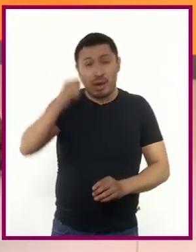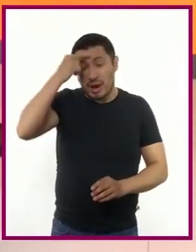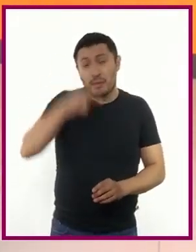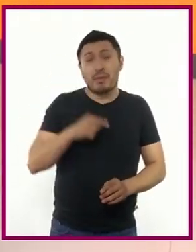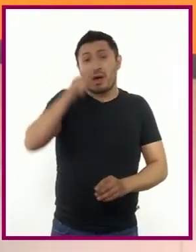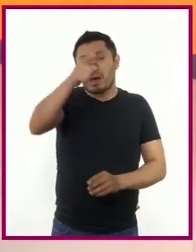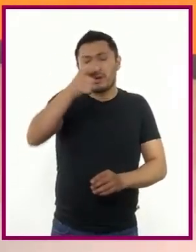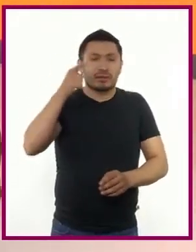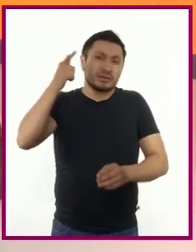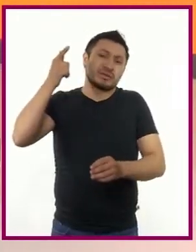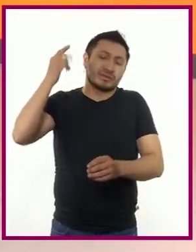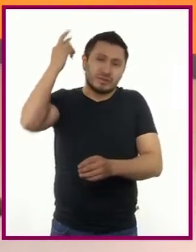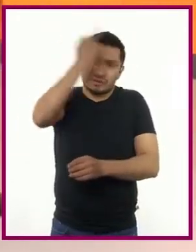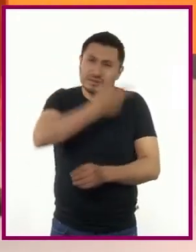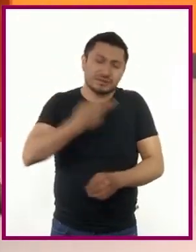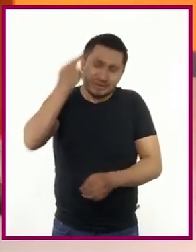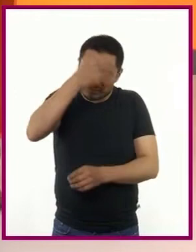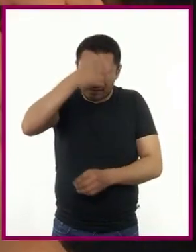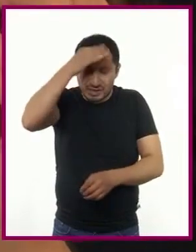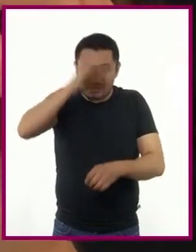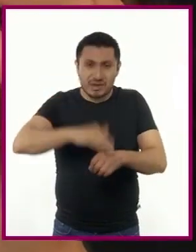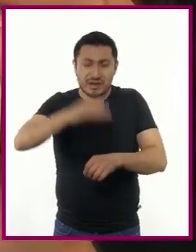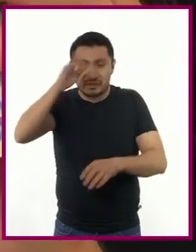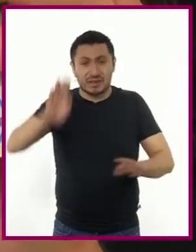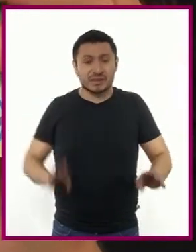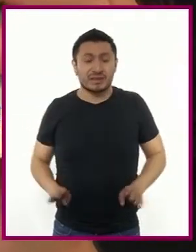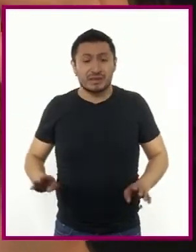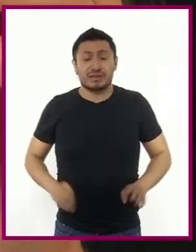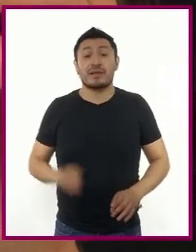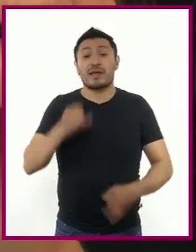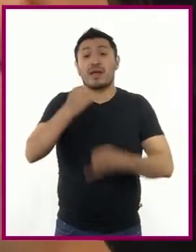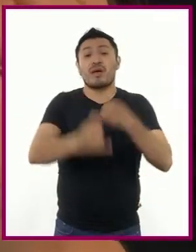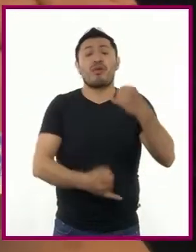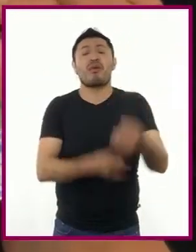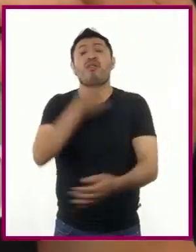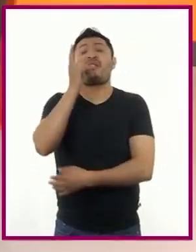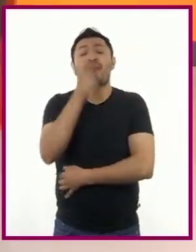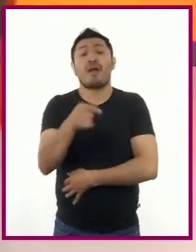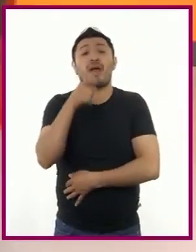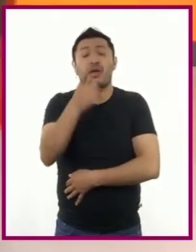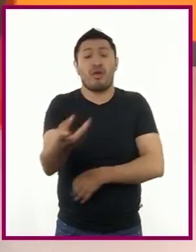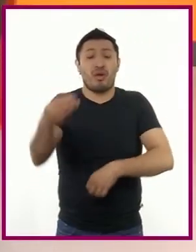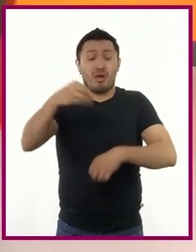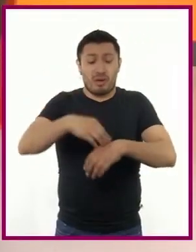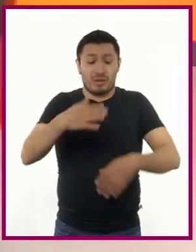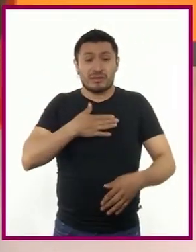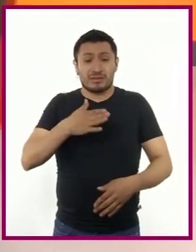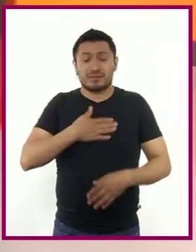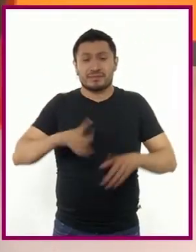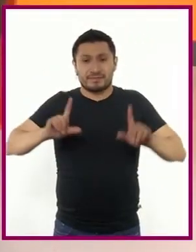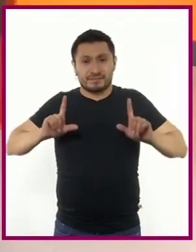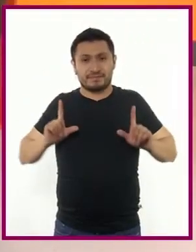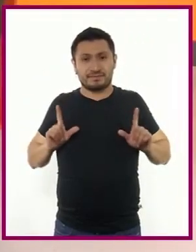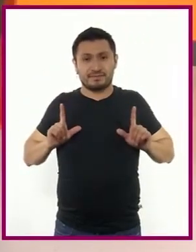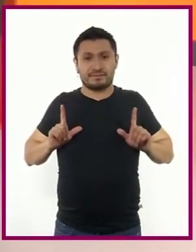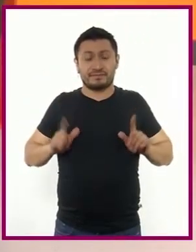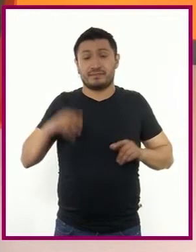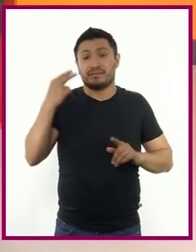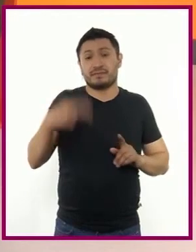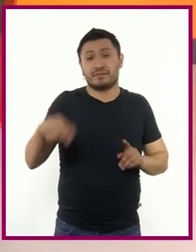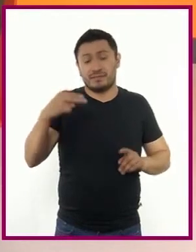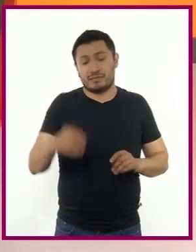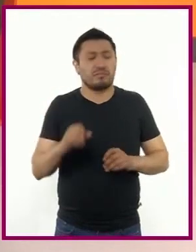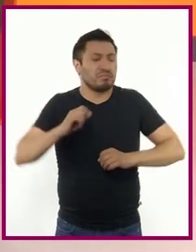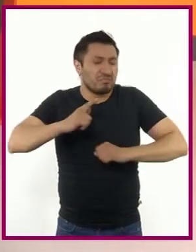órganos reproductores. El juego consiste en colocar a la altura del pecho una tarjeta con nombre